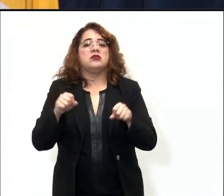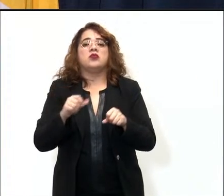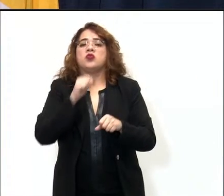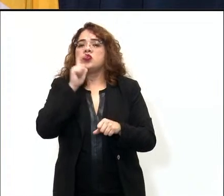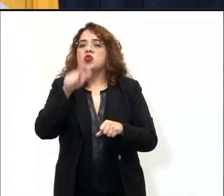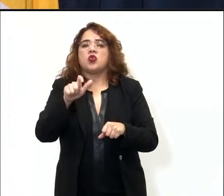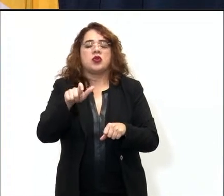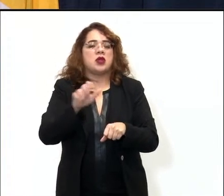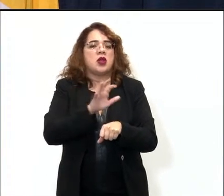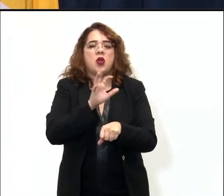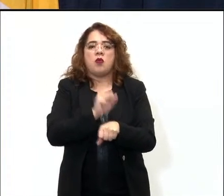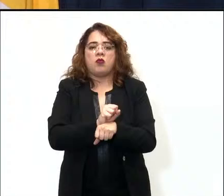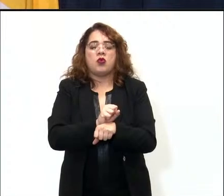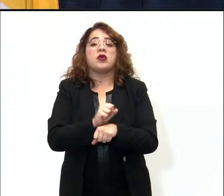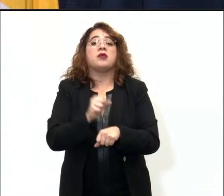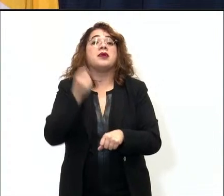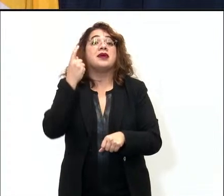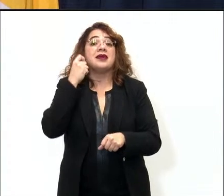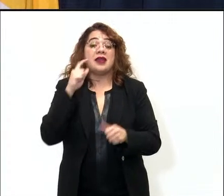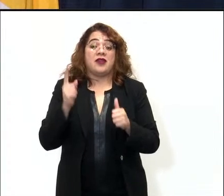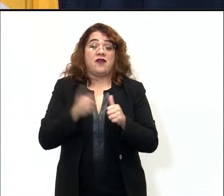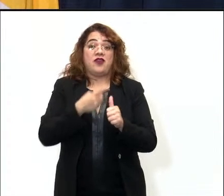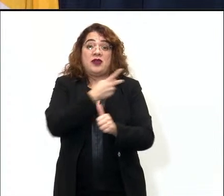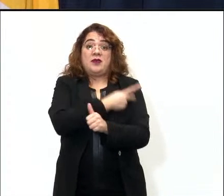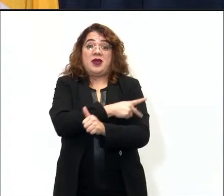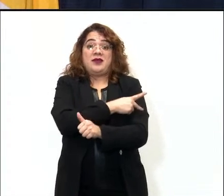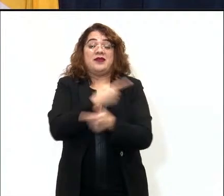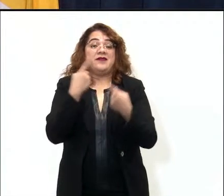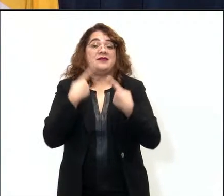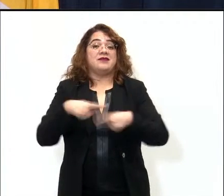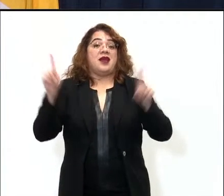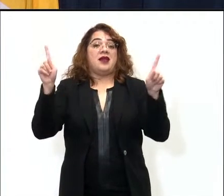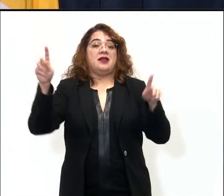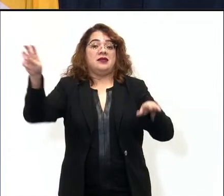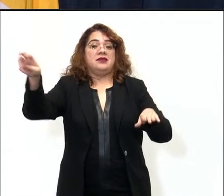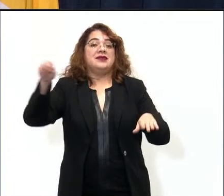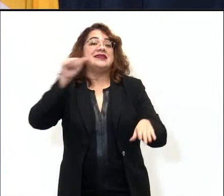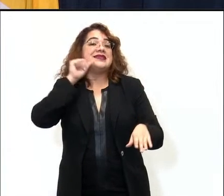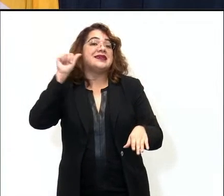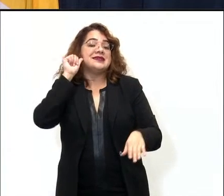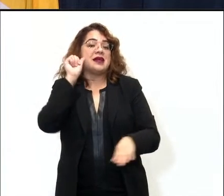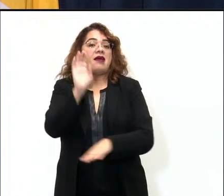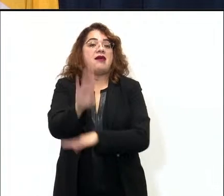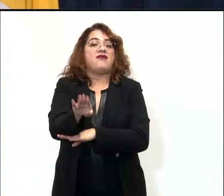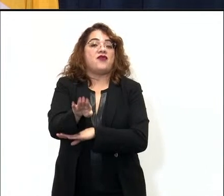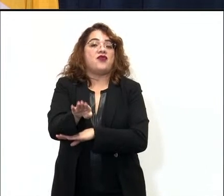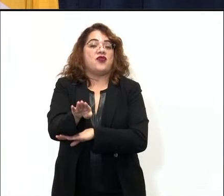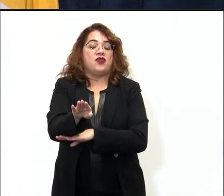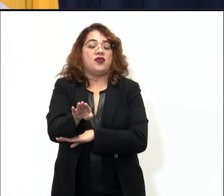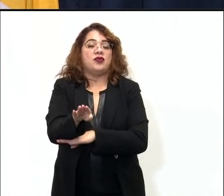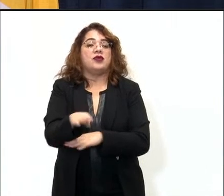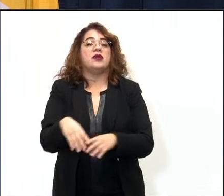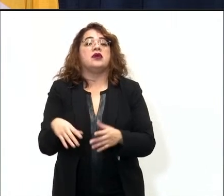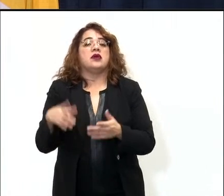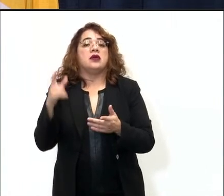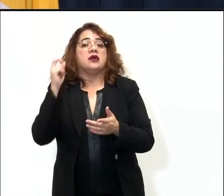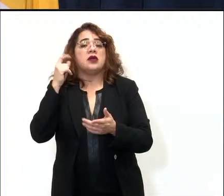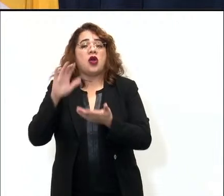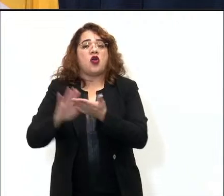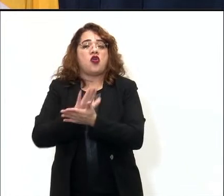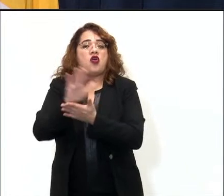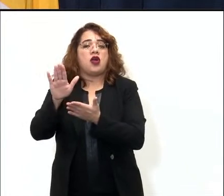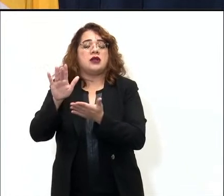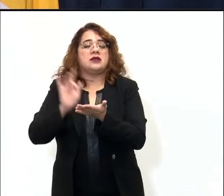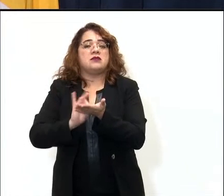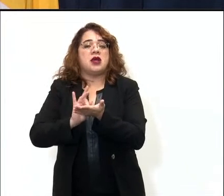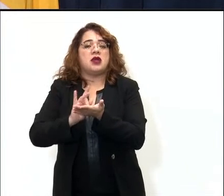previa. El primer paciente a ese hospital fue transferido ayer por la tarde. El paciente fue movido de College